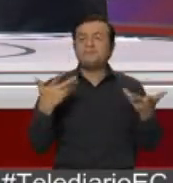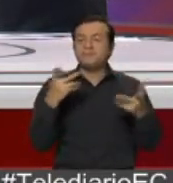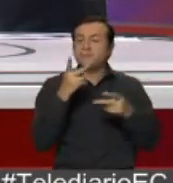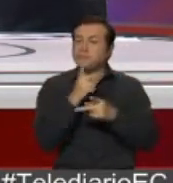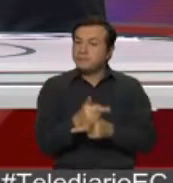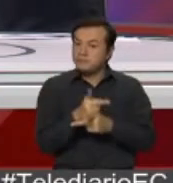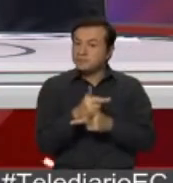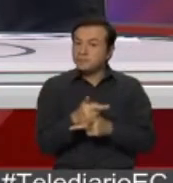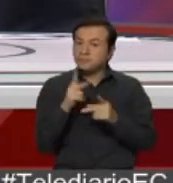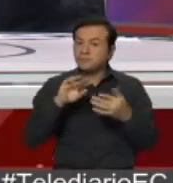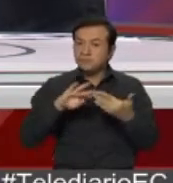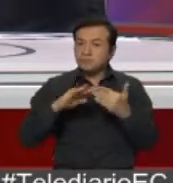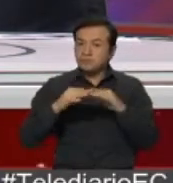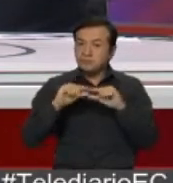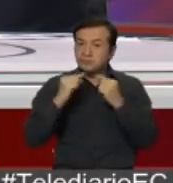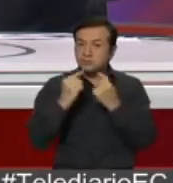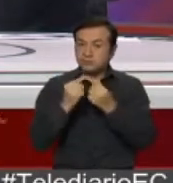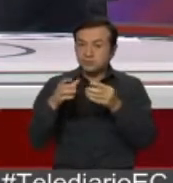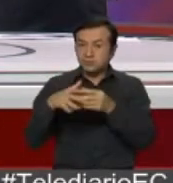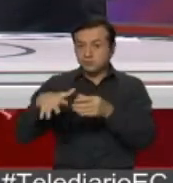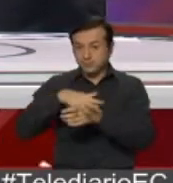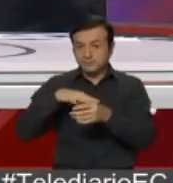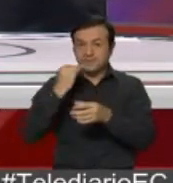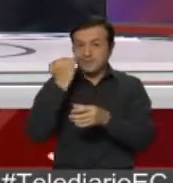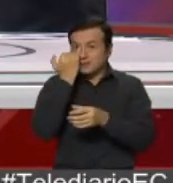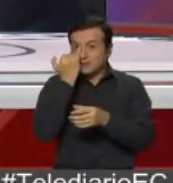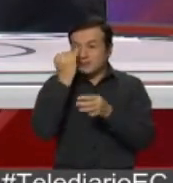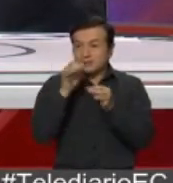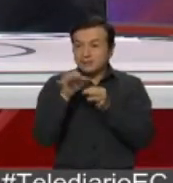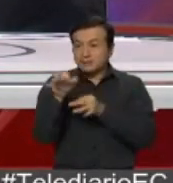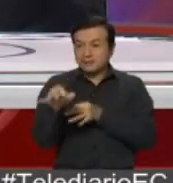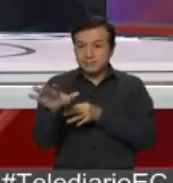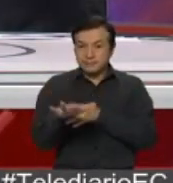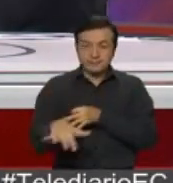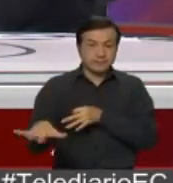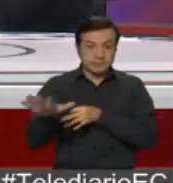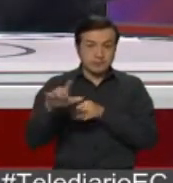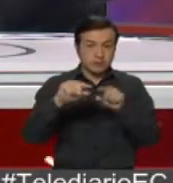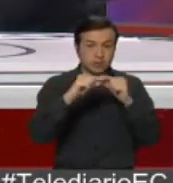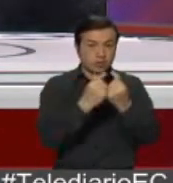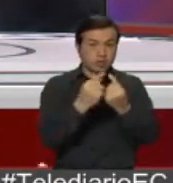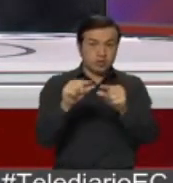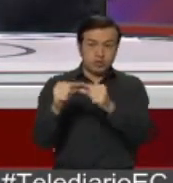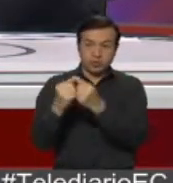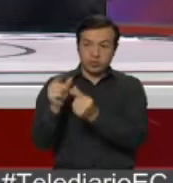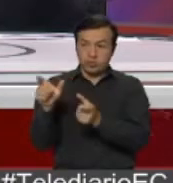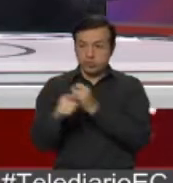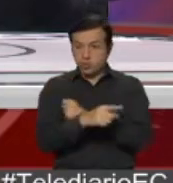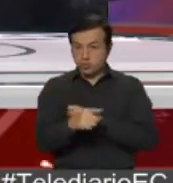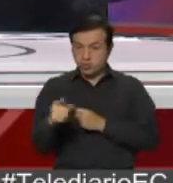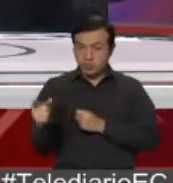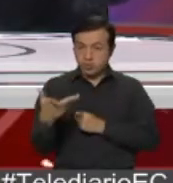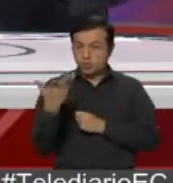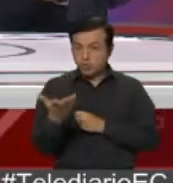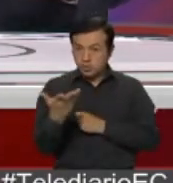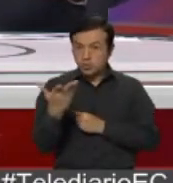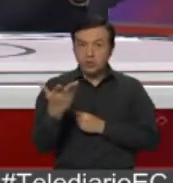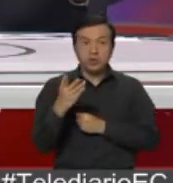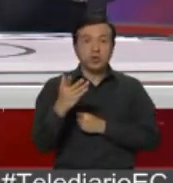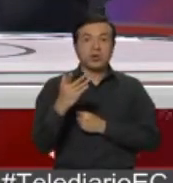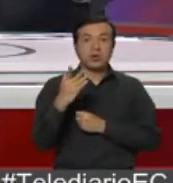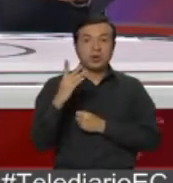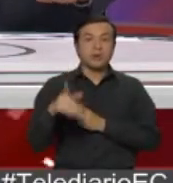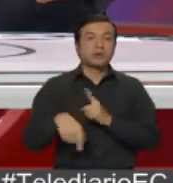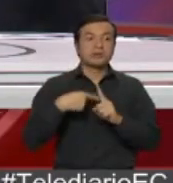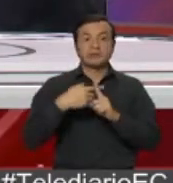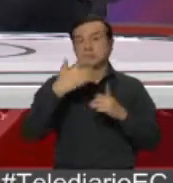evitar que los pueblos y nacionalidades indígenas, sobre todo estos grupos humanos poblacionales, se vean afectados por el tema